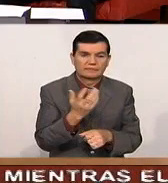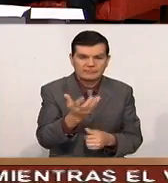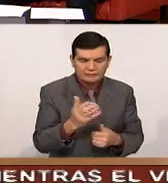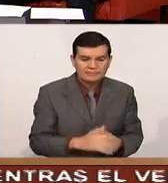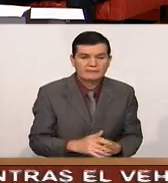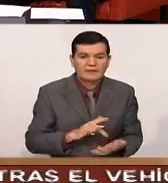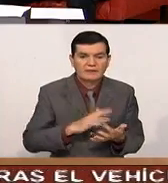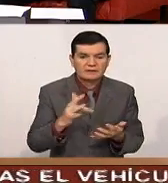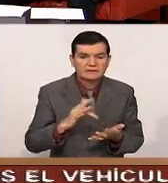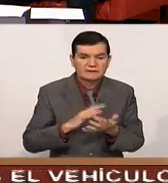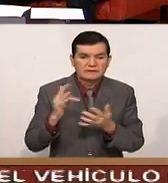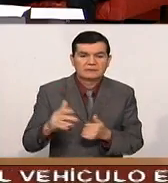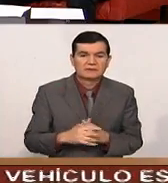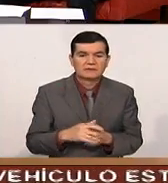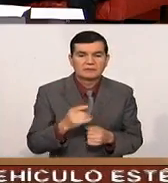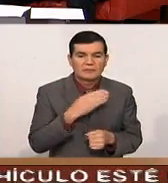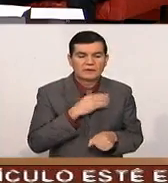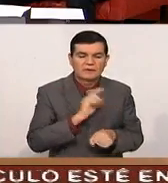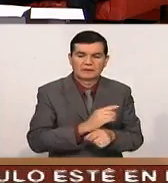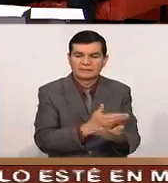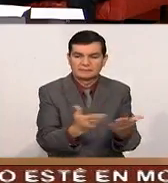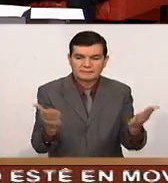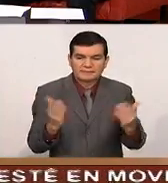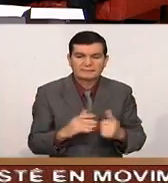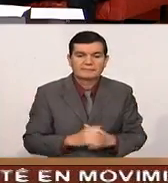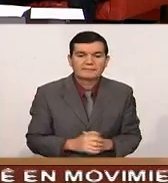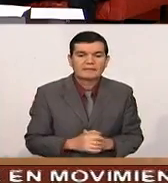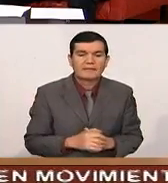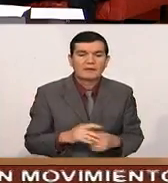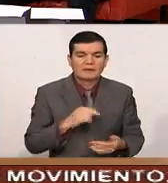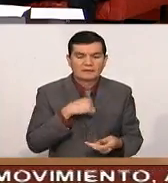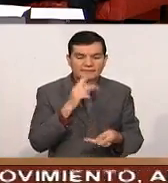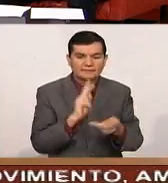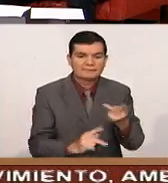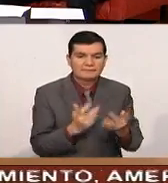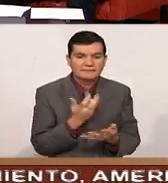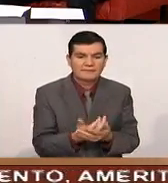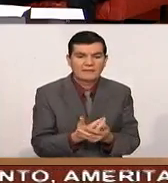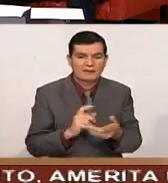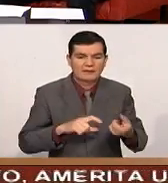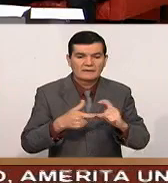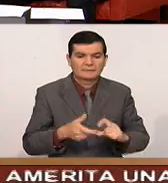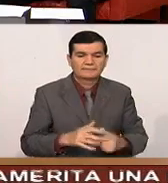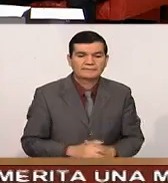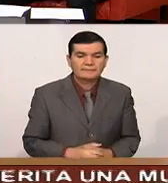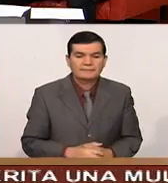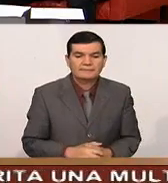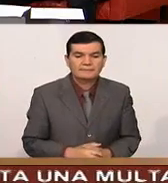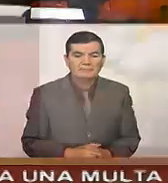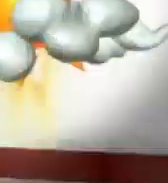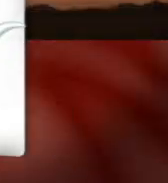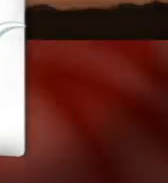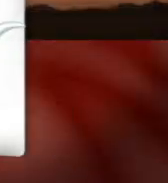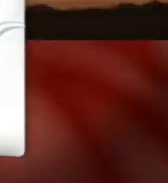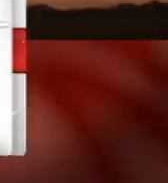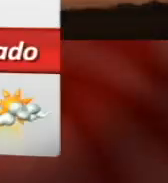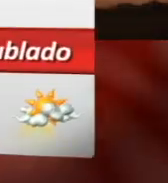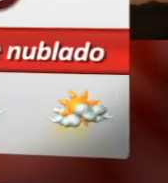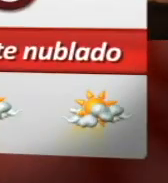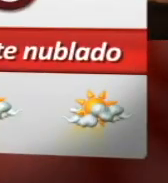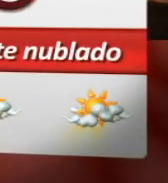automotriz. Muchísimas gracias a ustedes y un buen día a todo el auditorio. Nosotros vamos a una pausa. Esto es México al Día.